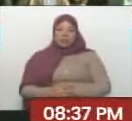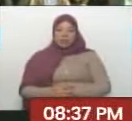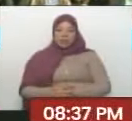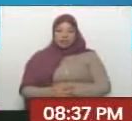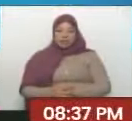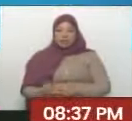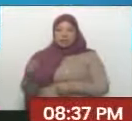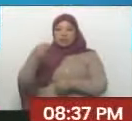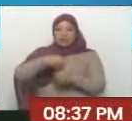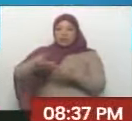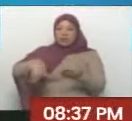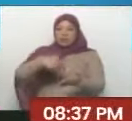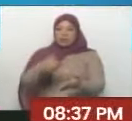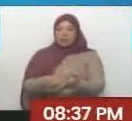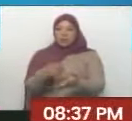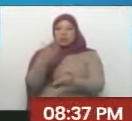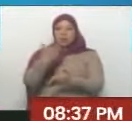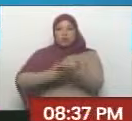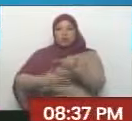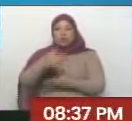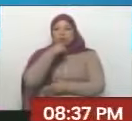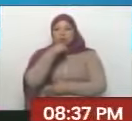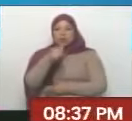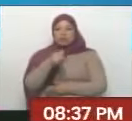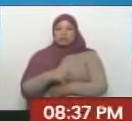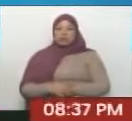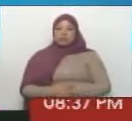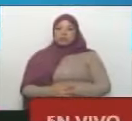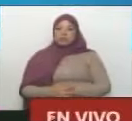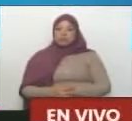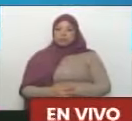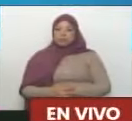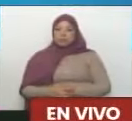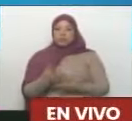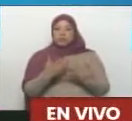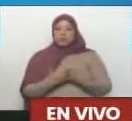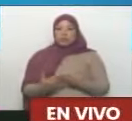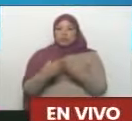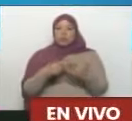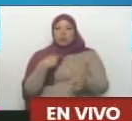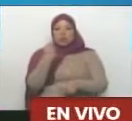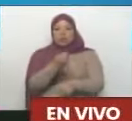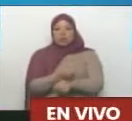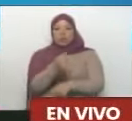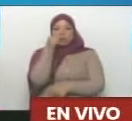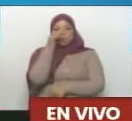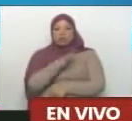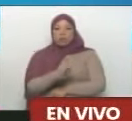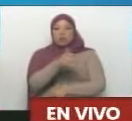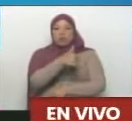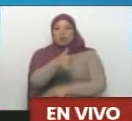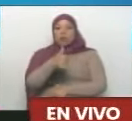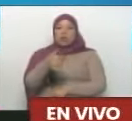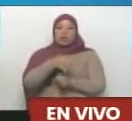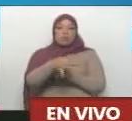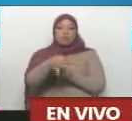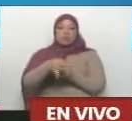El Centro Nacional del Disco Repotenciado, porque hay que poner un estudio de grabación en cada